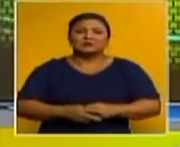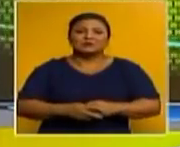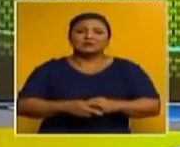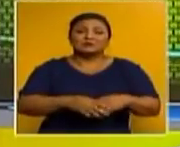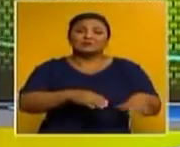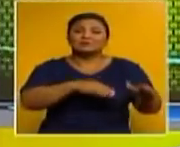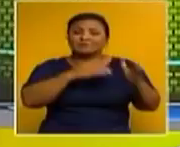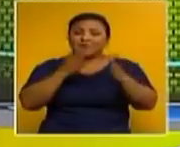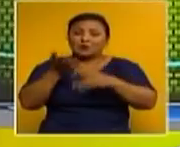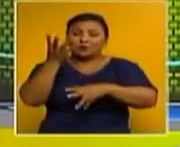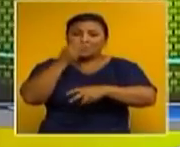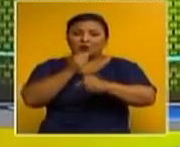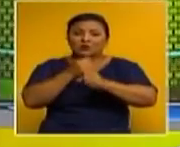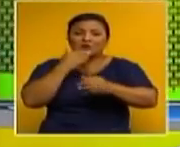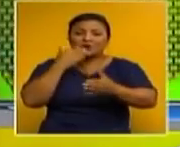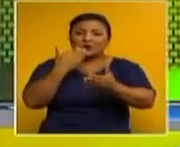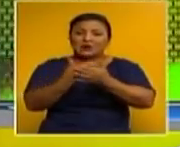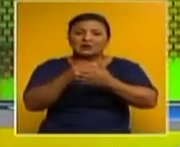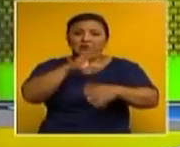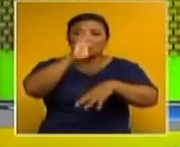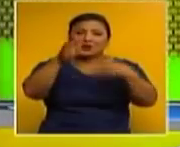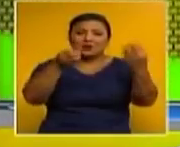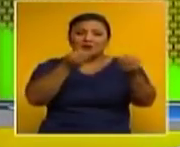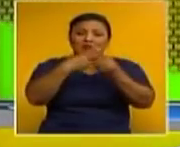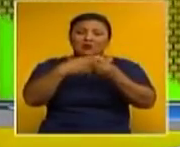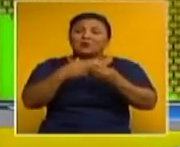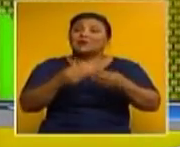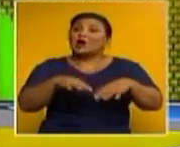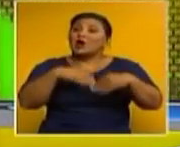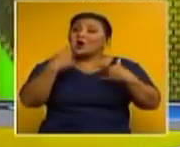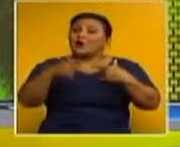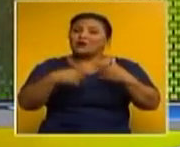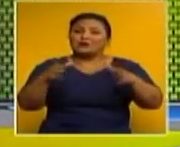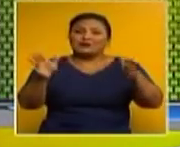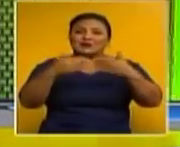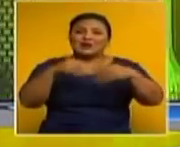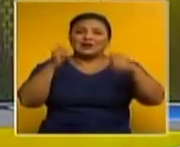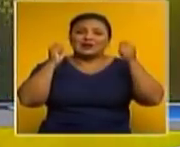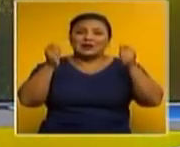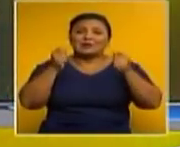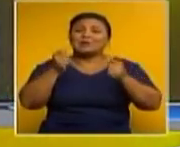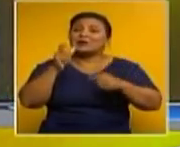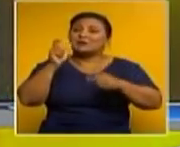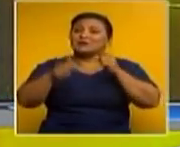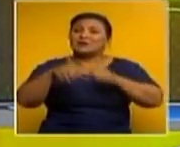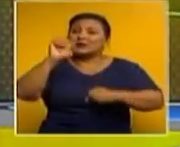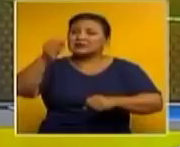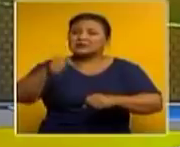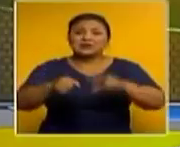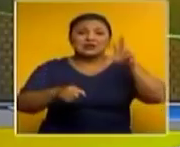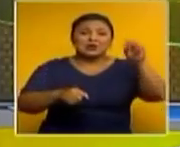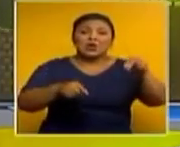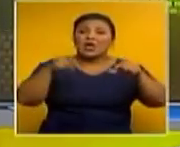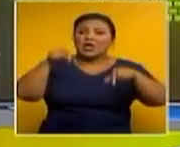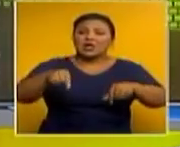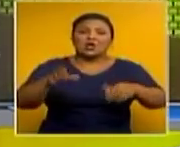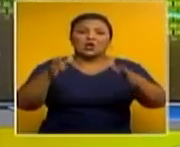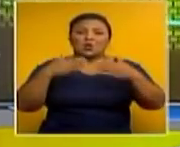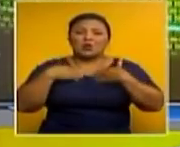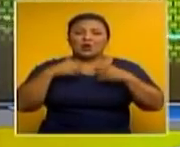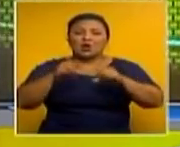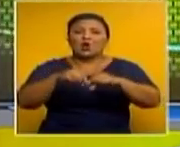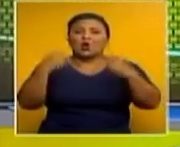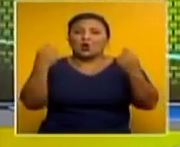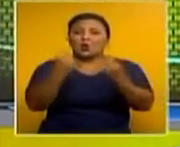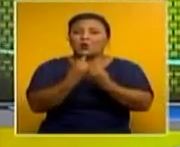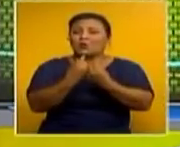José Ignacio, buenas noches y gracias por el reporte. Revisamos otros cierres de campaña. Simpatizantes del Sí, del No, lo hicieron aquí también en Guayaquil. Ambos grupos